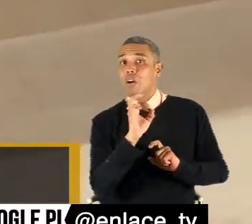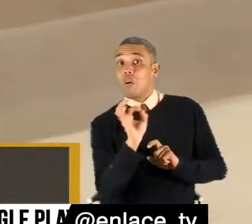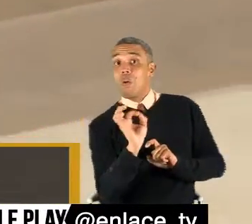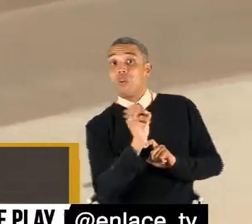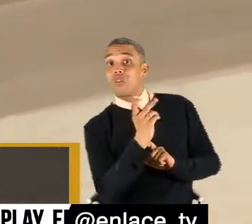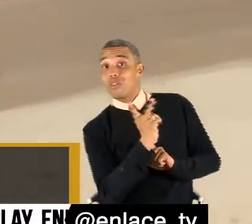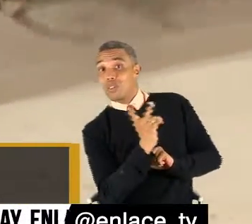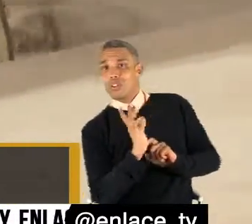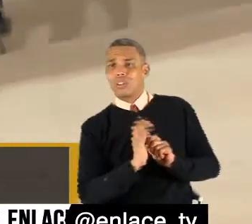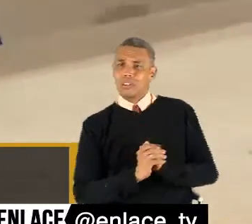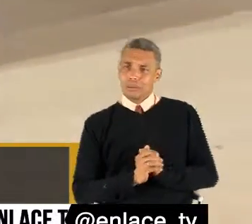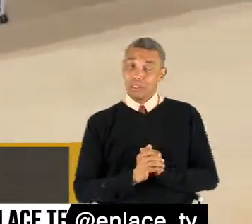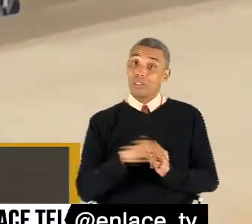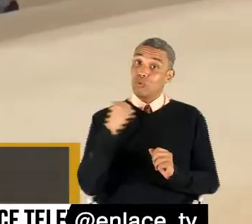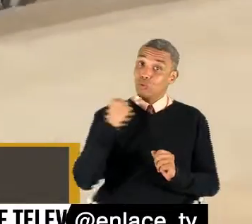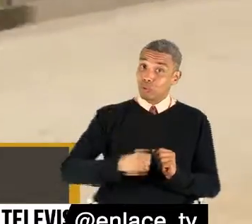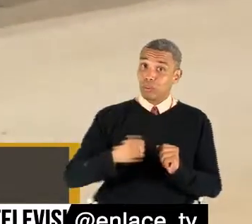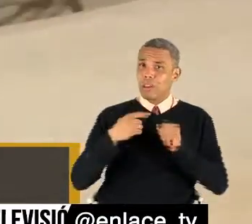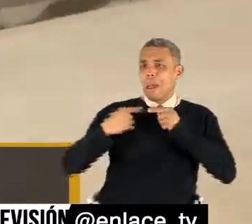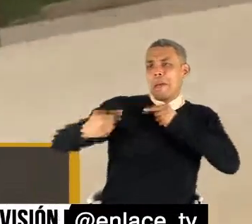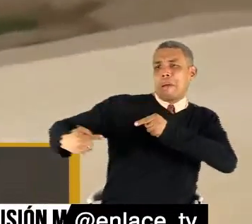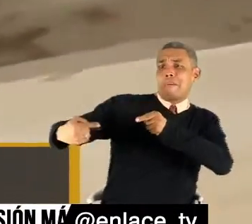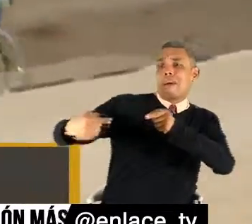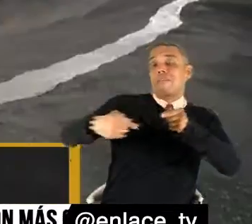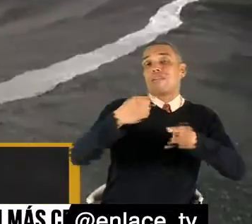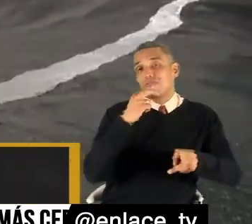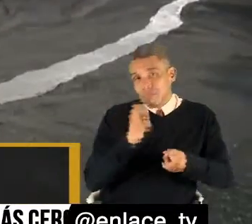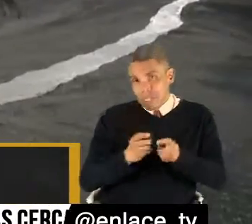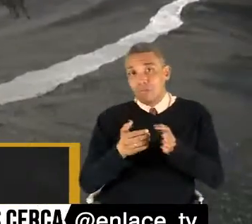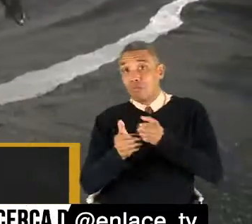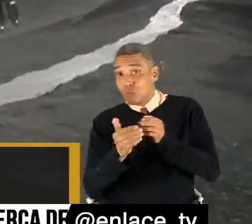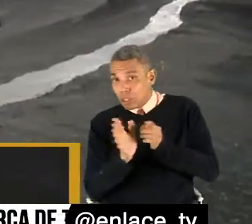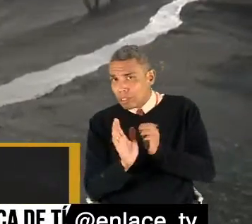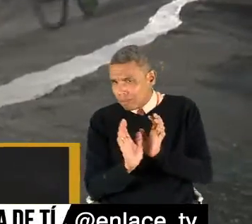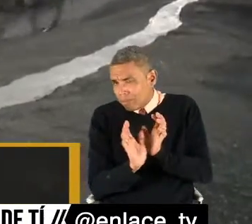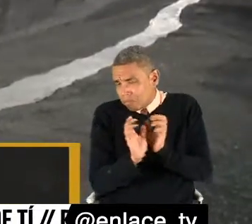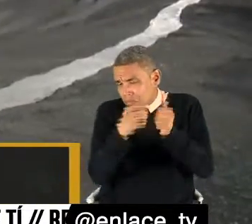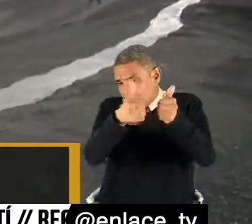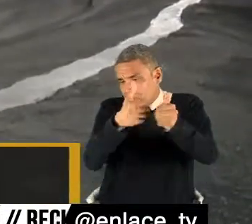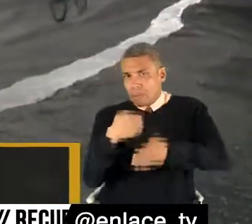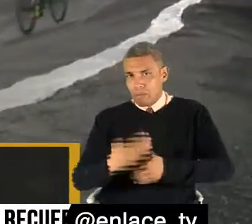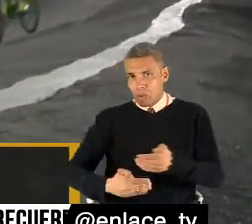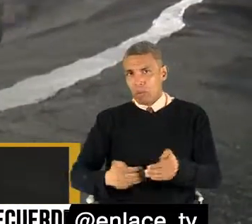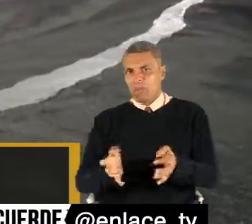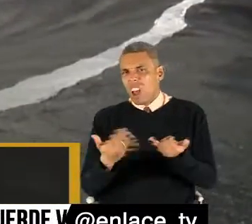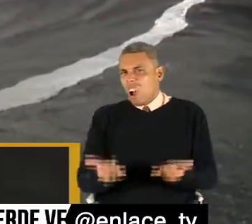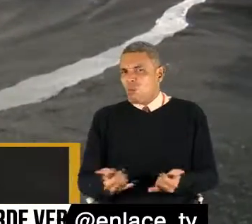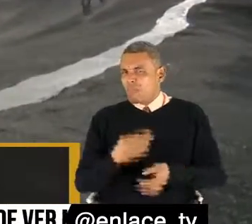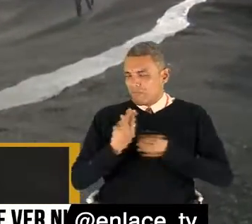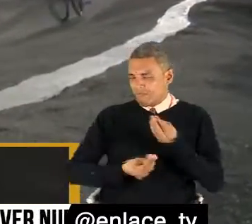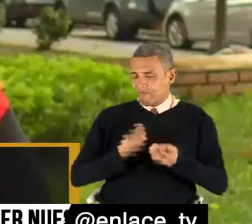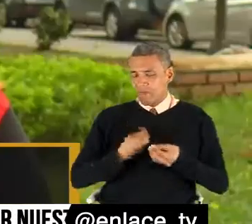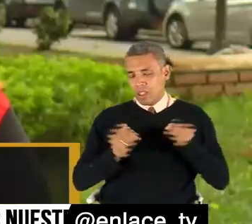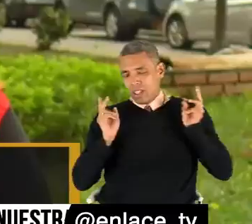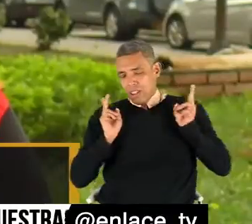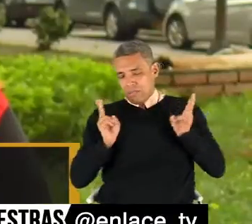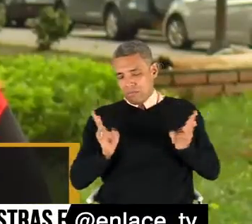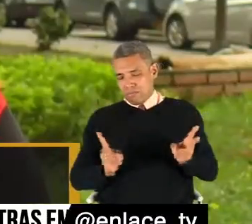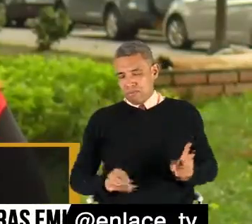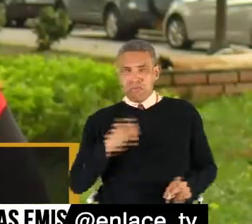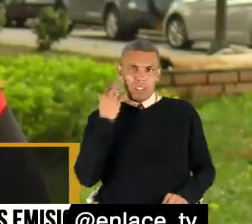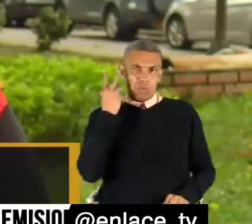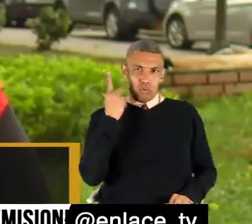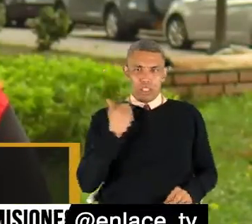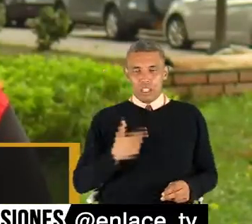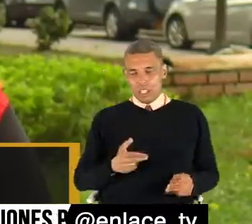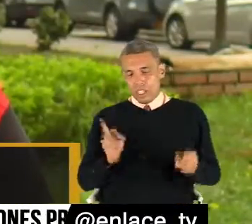pues ellos son muy buenos también, les ha ido muy bien. Pues ahorita vamos a esperar descansar unos días y volver a seguir, porque la idea